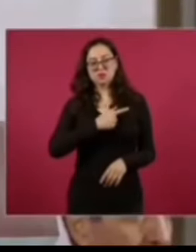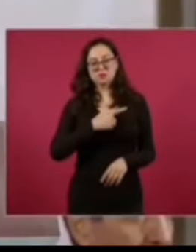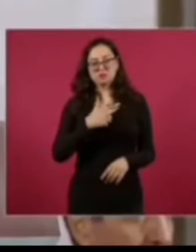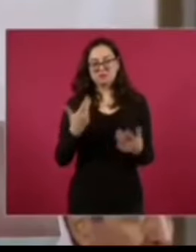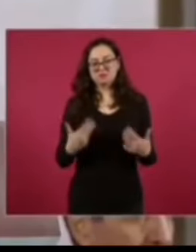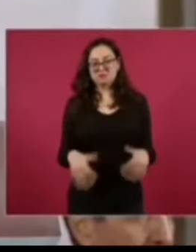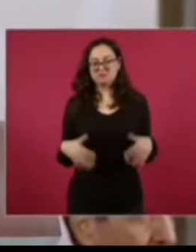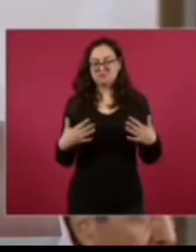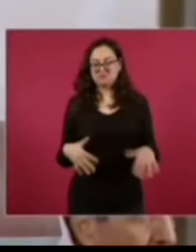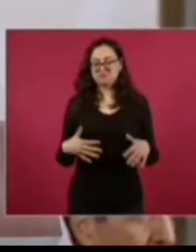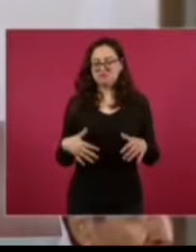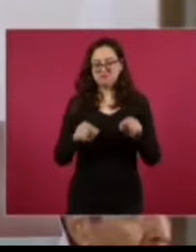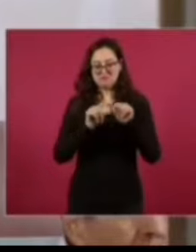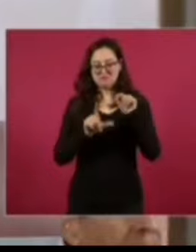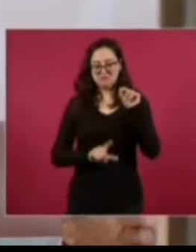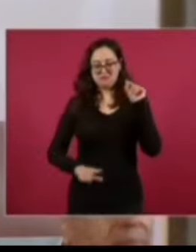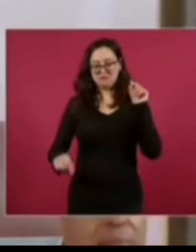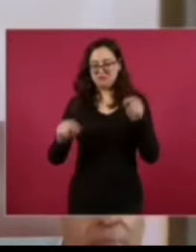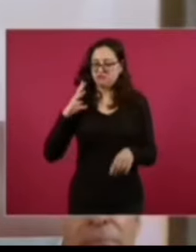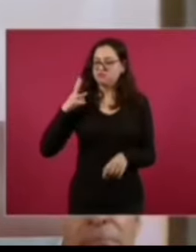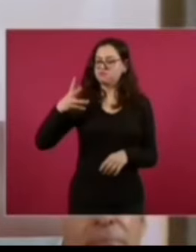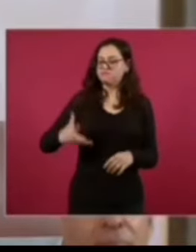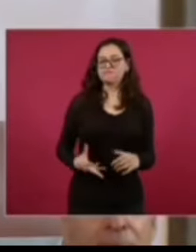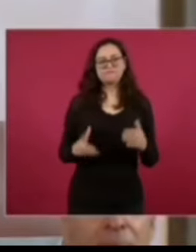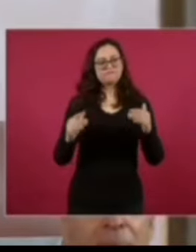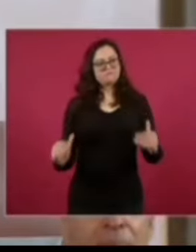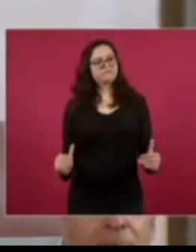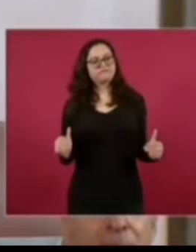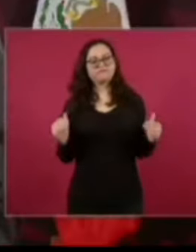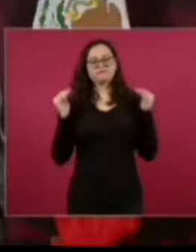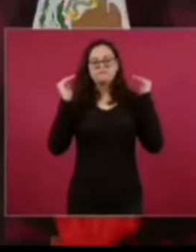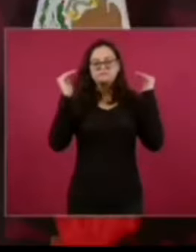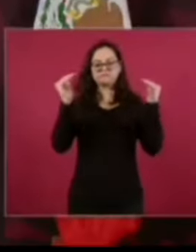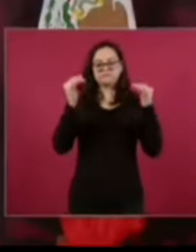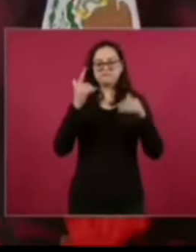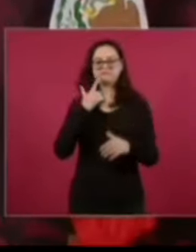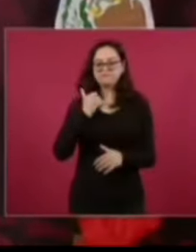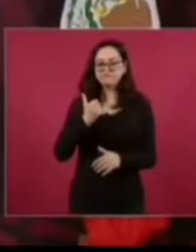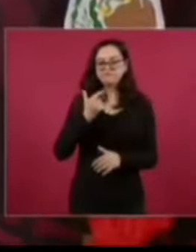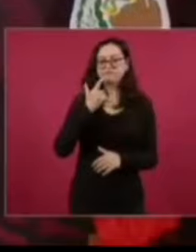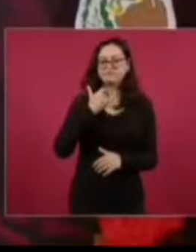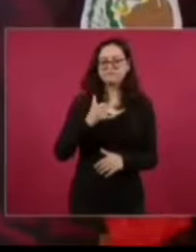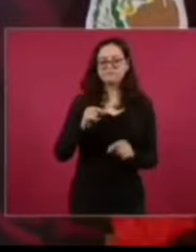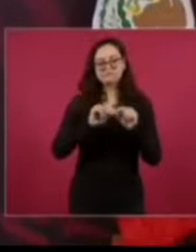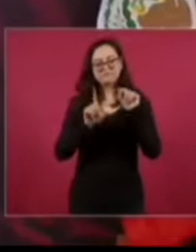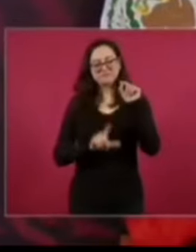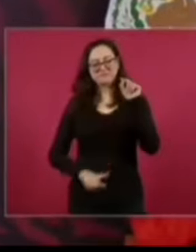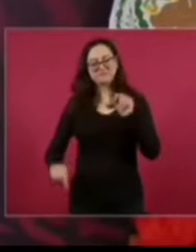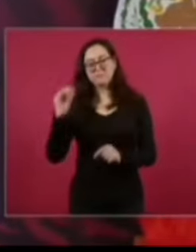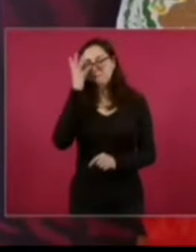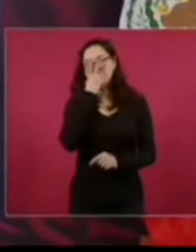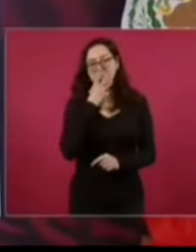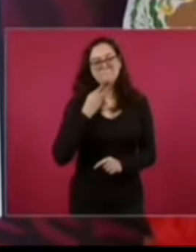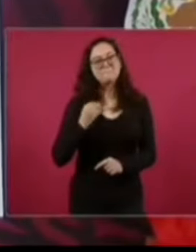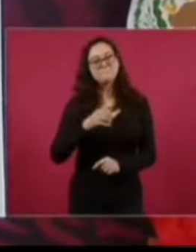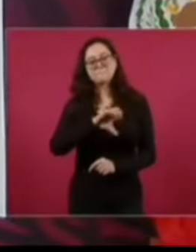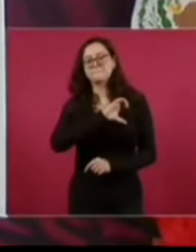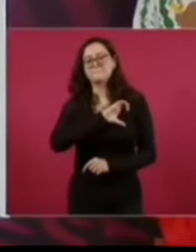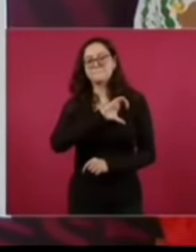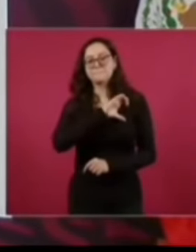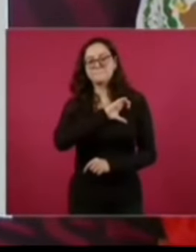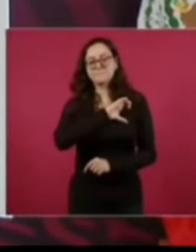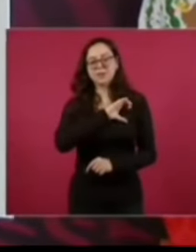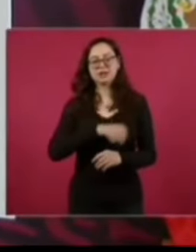el nombre de nuestro querido México, de nuestro México lindo y querido. Entonces,